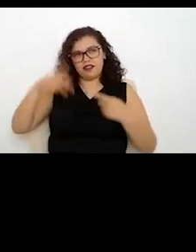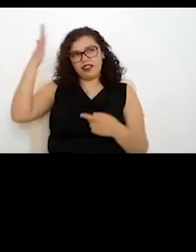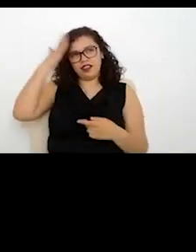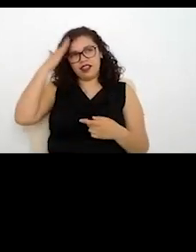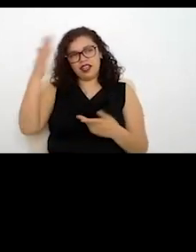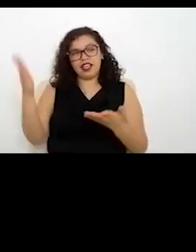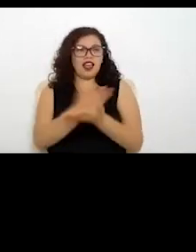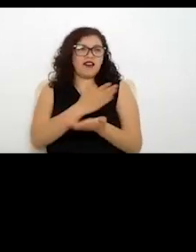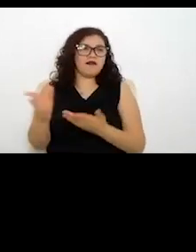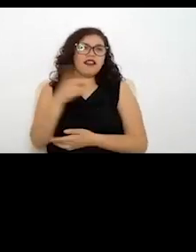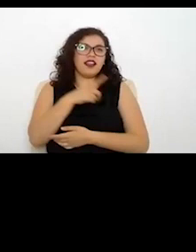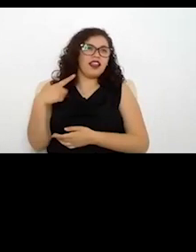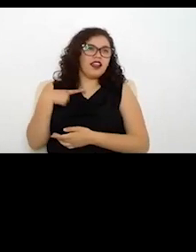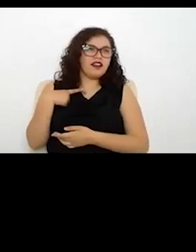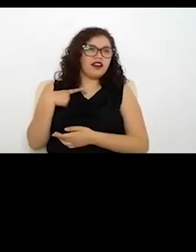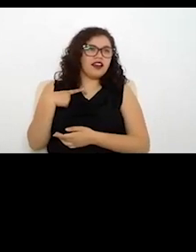que